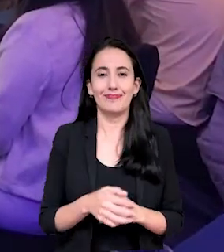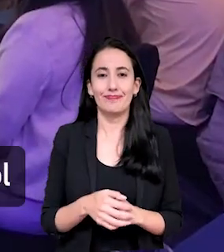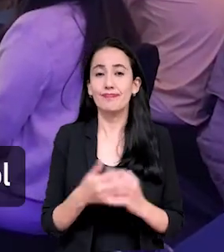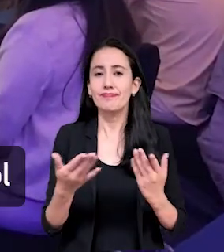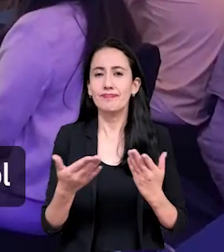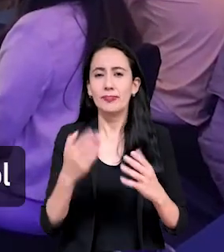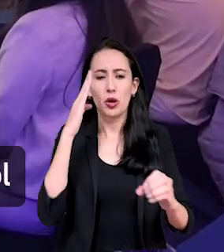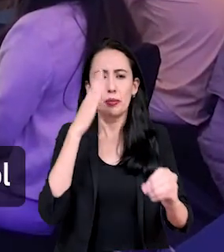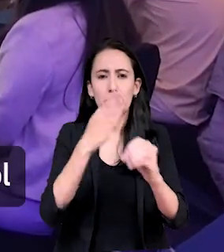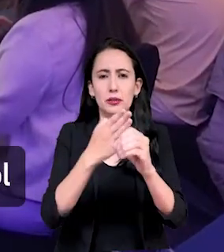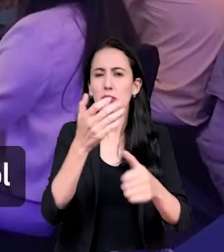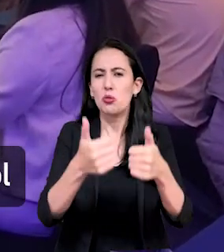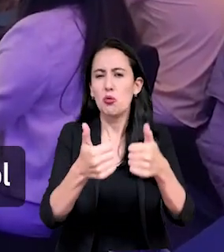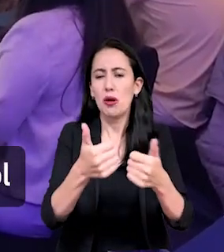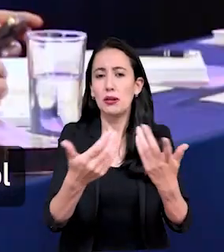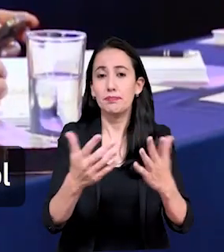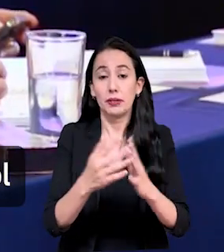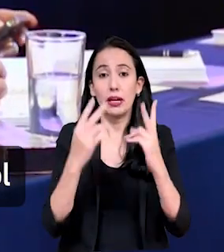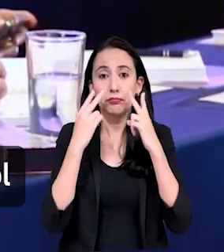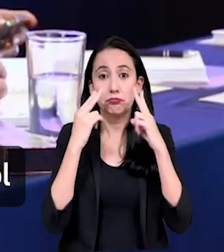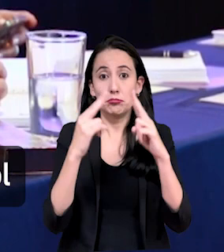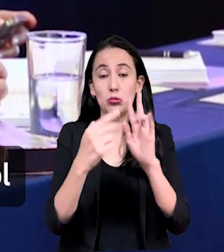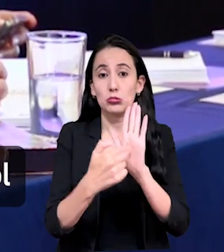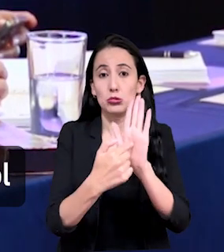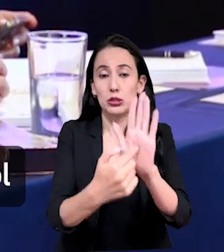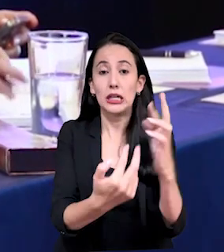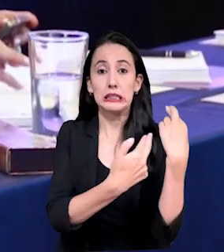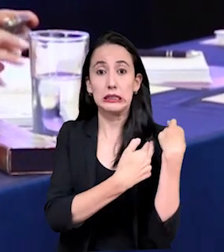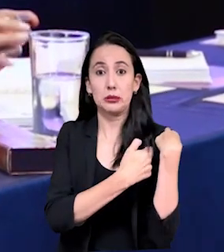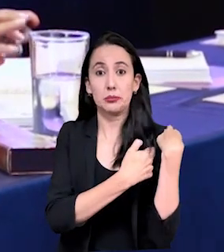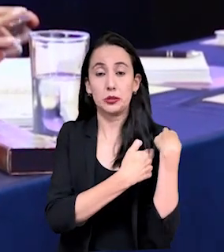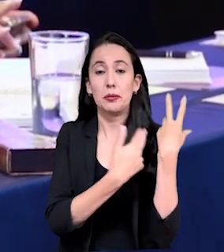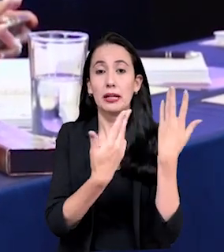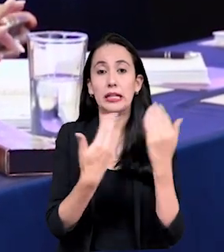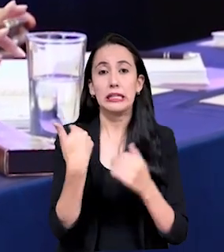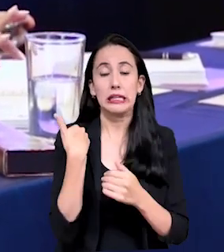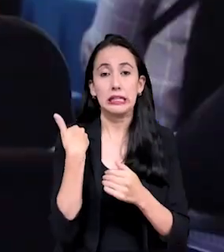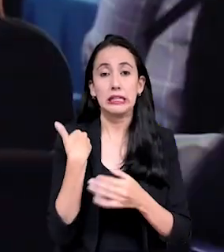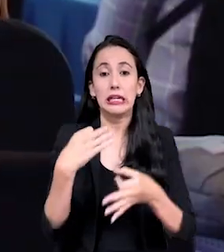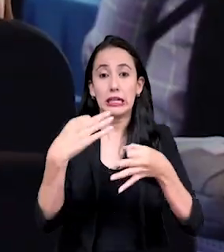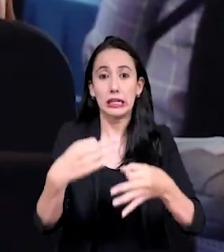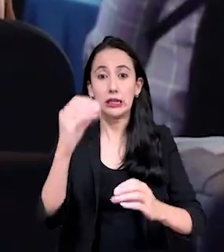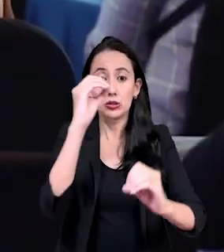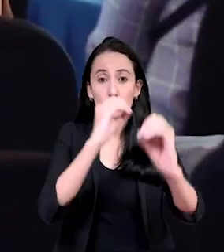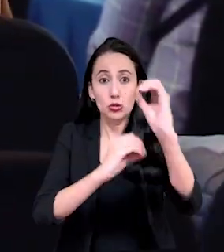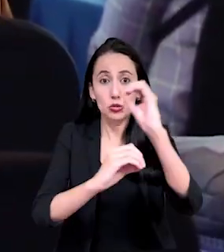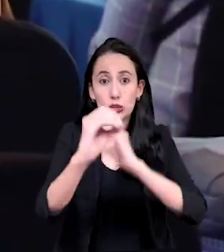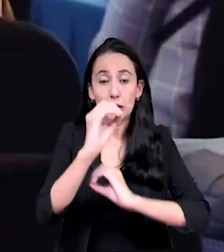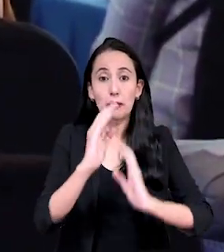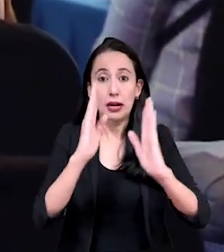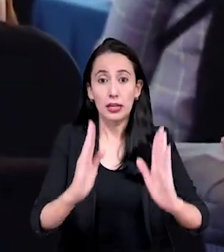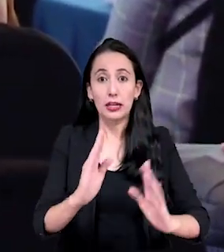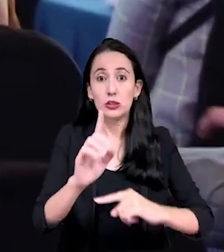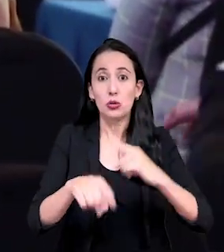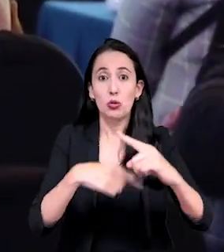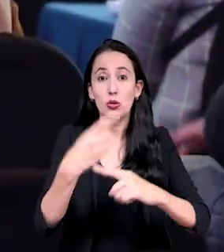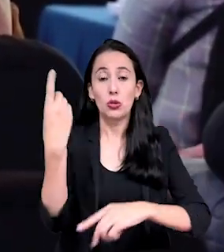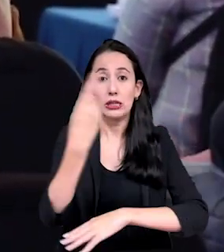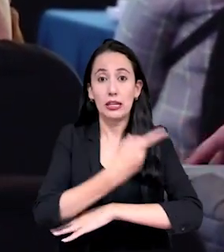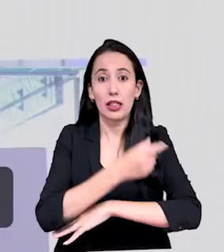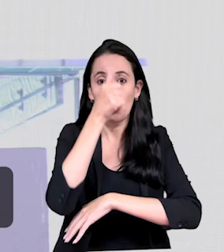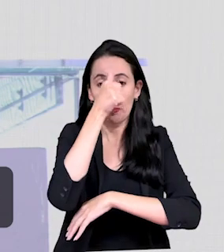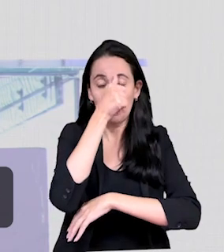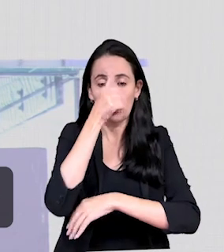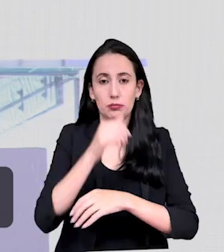2023, que tiene como objetivo dar a conocer el rol y la responsabilidad de los observadores en los